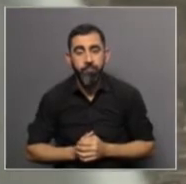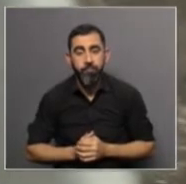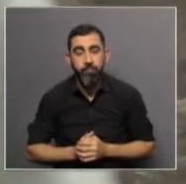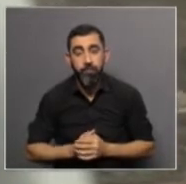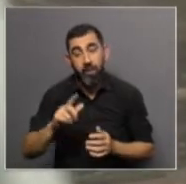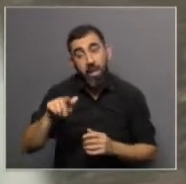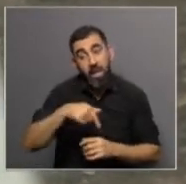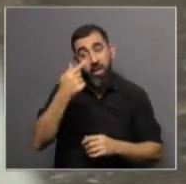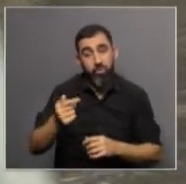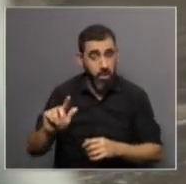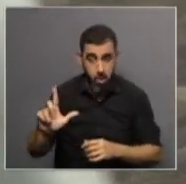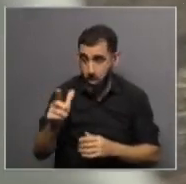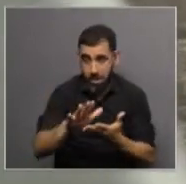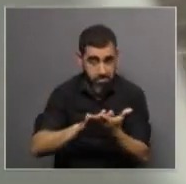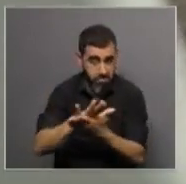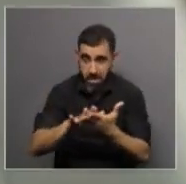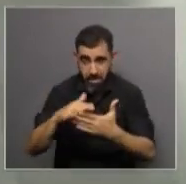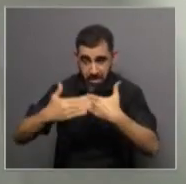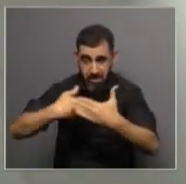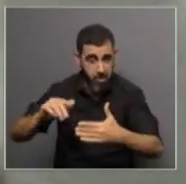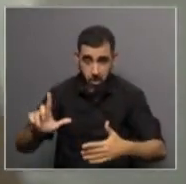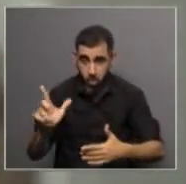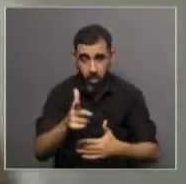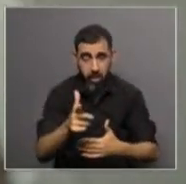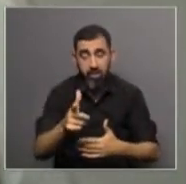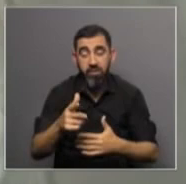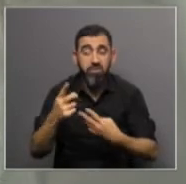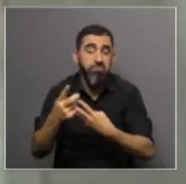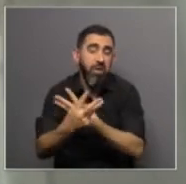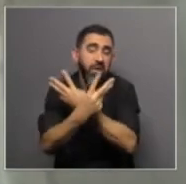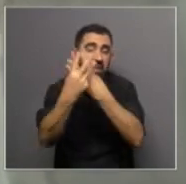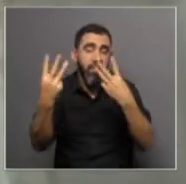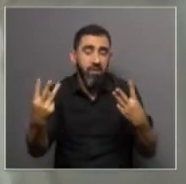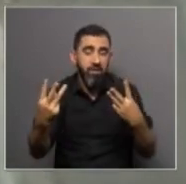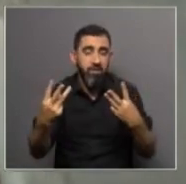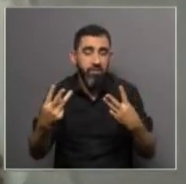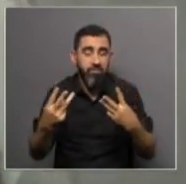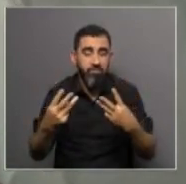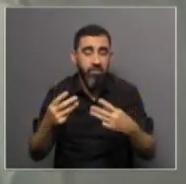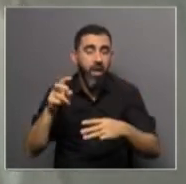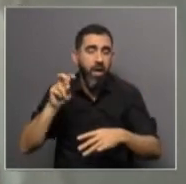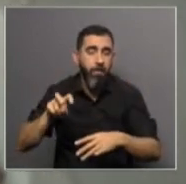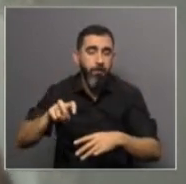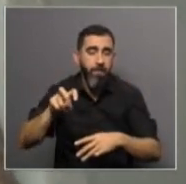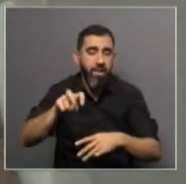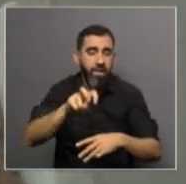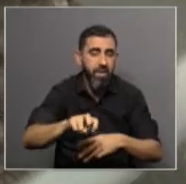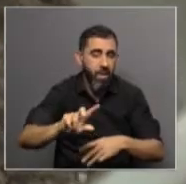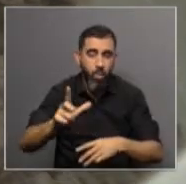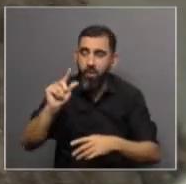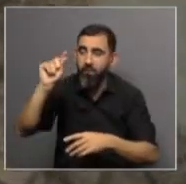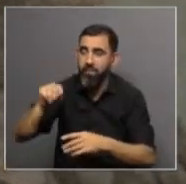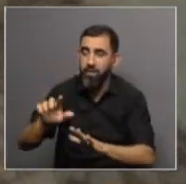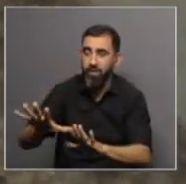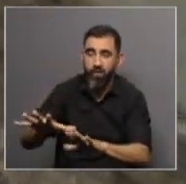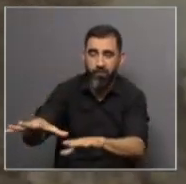Las otras, las que no hacen tela, que no viven en ellas, son en general arañas errantes, caminadoras, que no tienen un lugar fijo